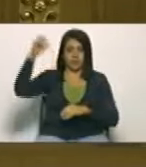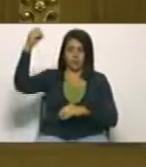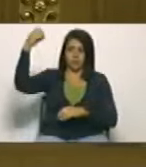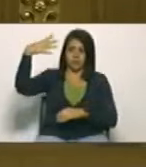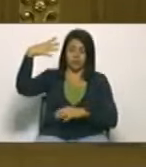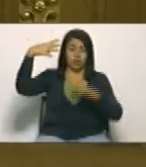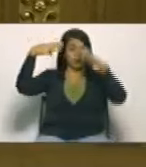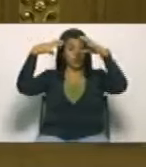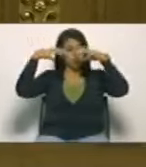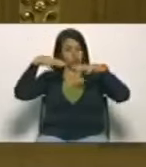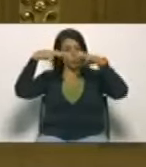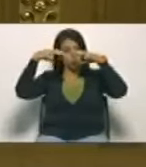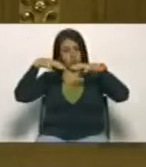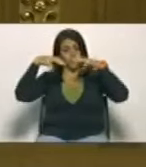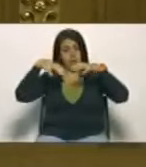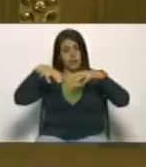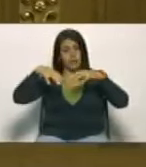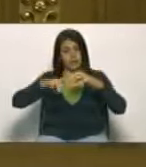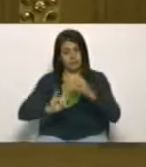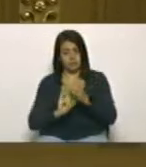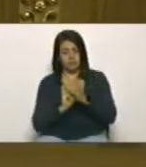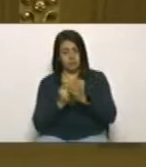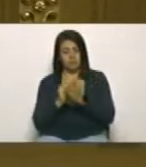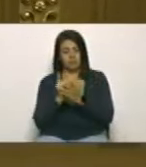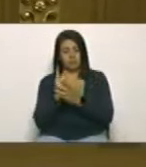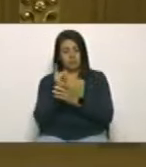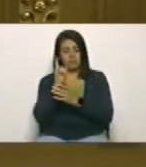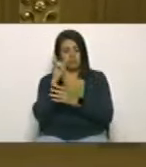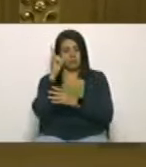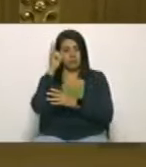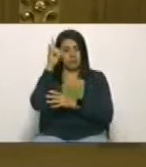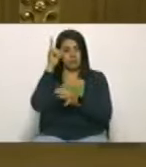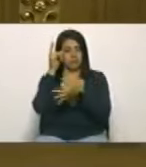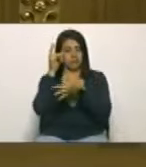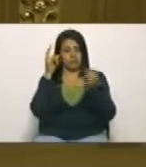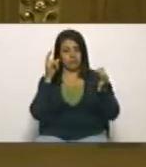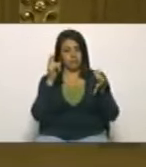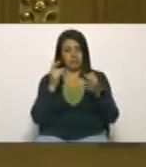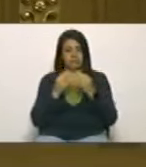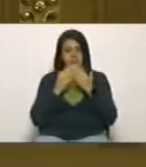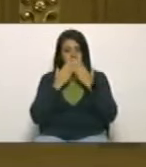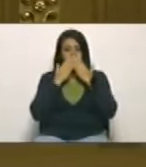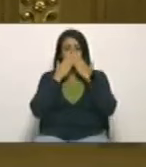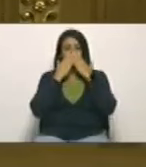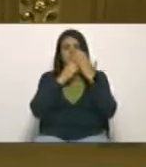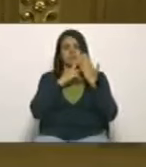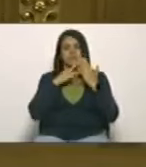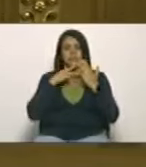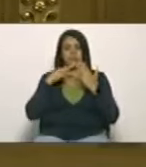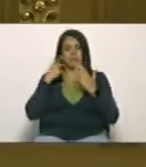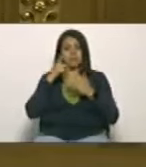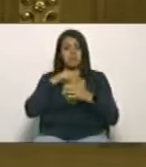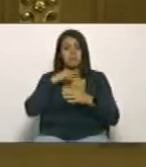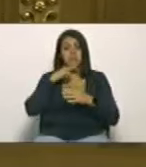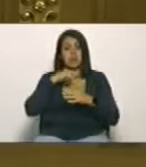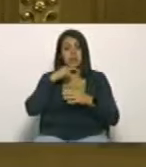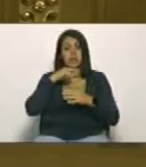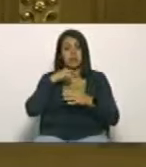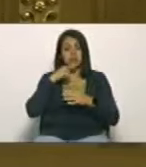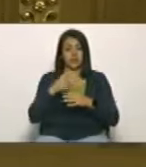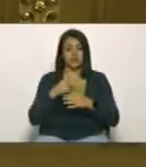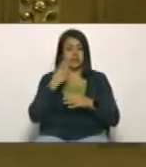y lluvia serena, crece el cacao con gracia sobrehumana, con su aroma dulce y pulpa morena.